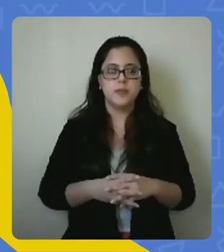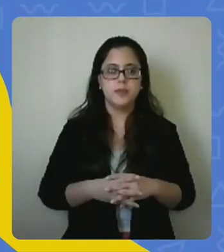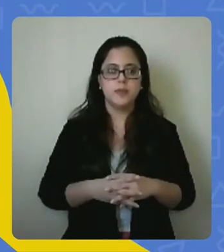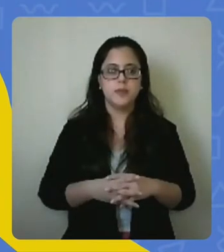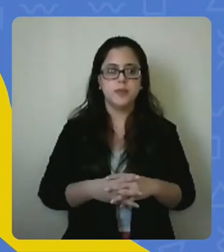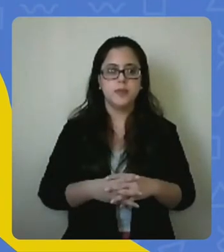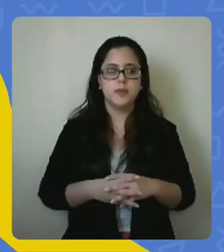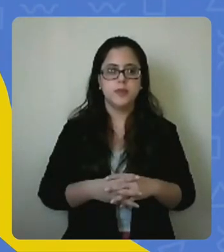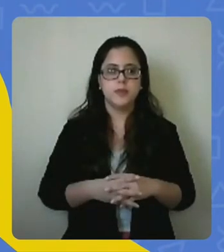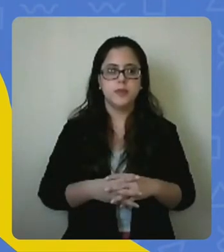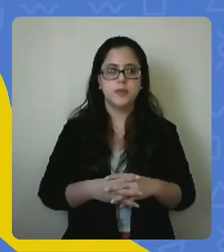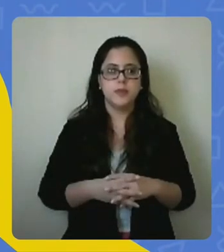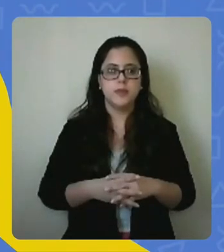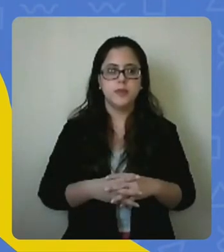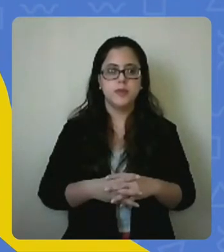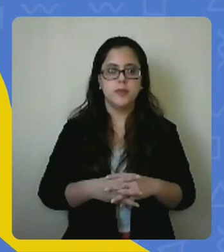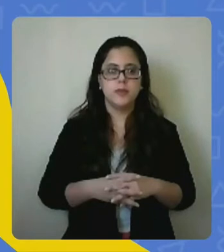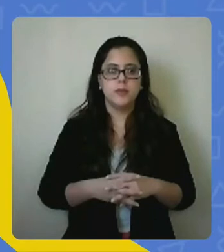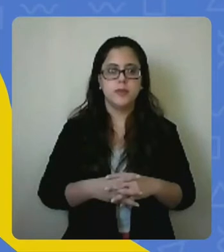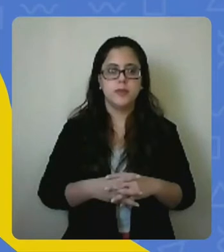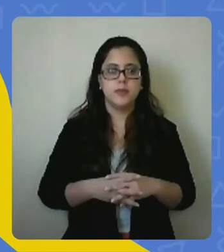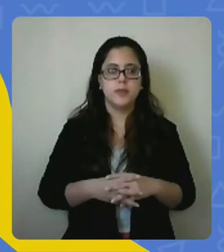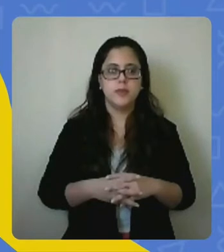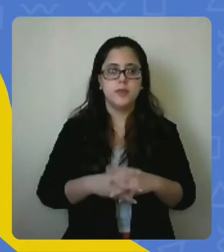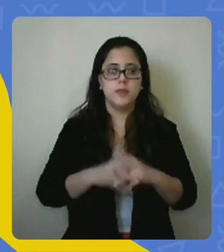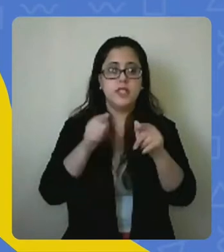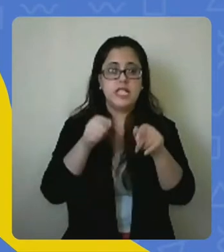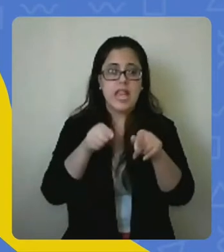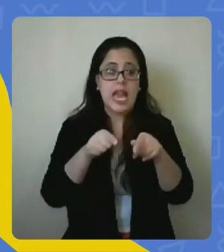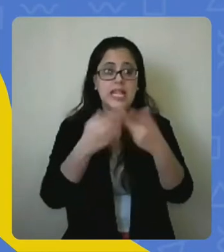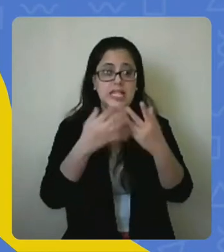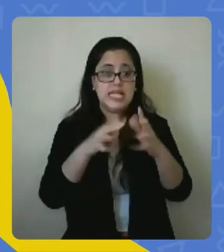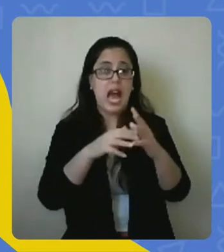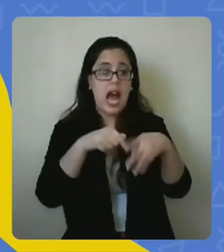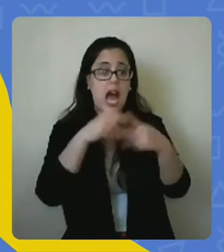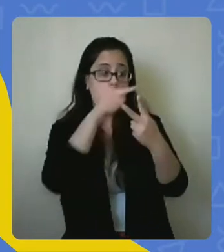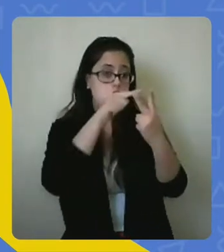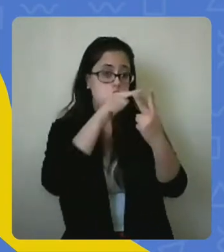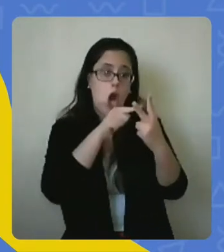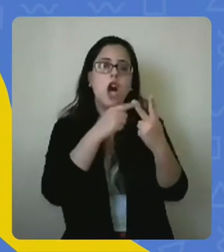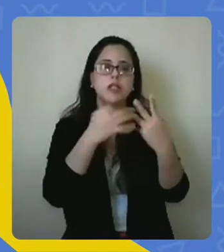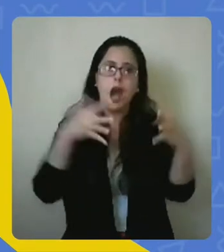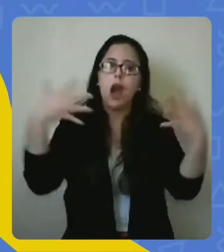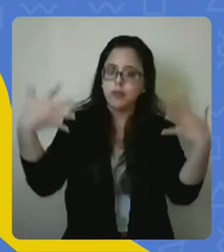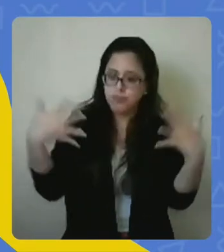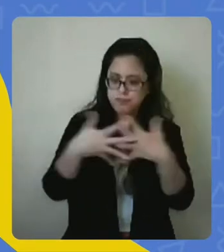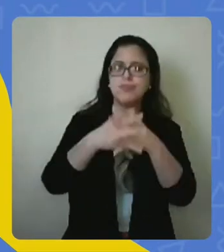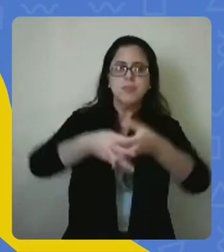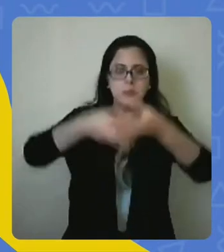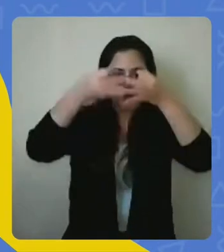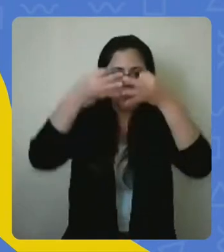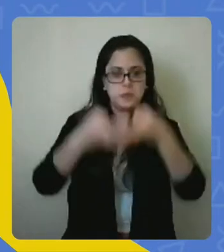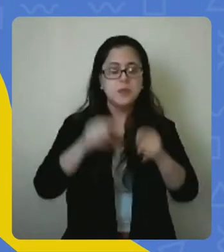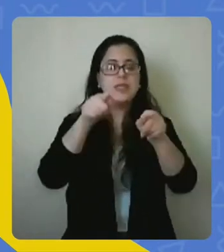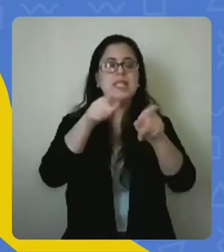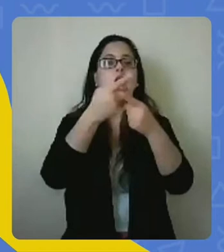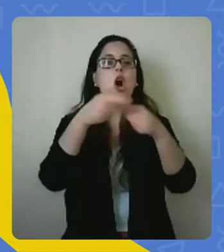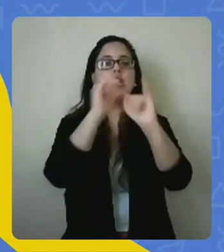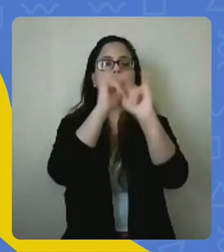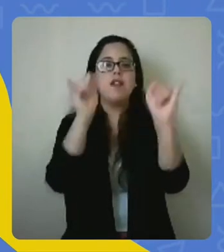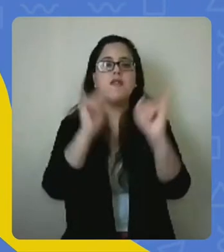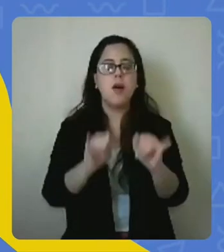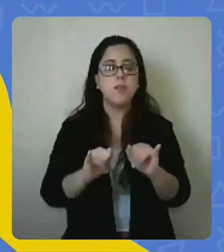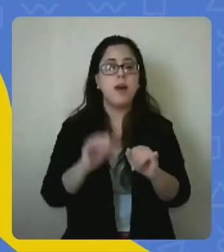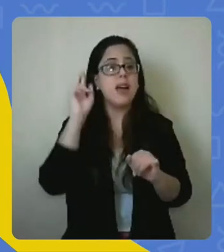Igual a lana. Bien, muy rima. Bien, rima. Bien. Ya, esa es otra de las maneras. Acuérdense que son muchas